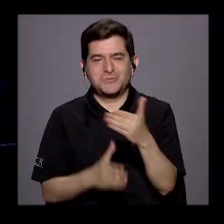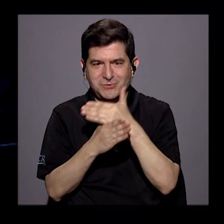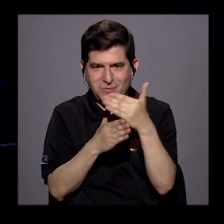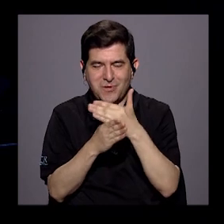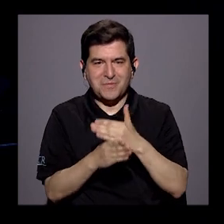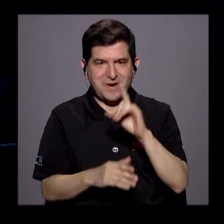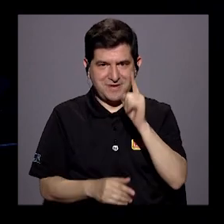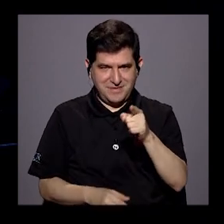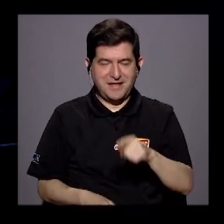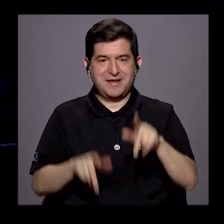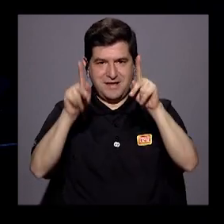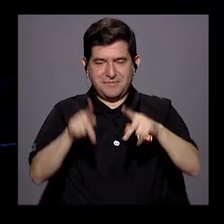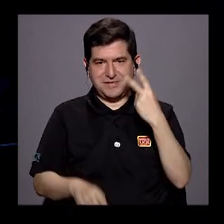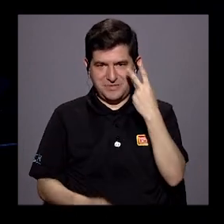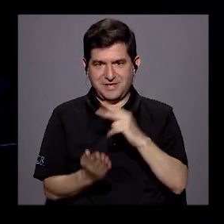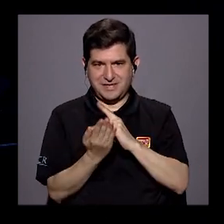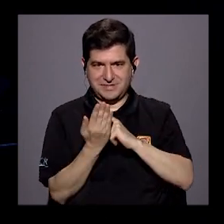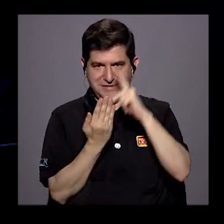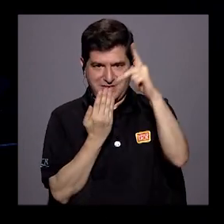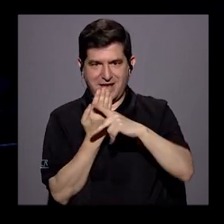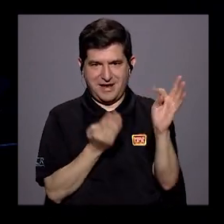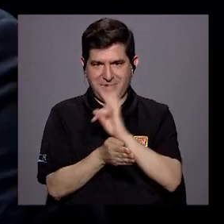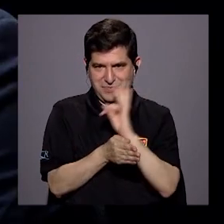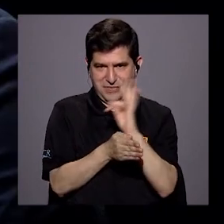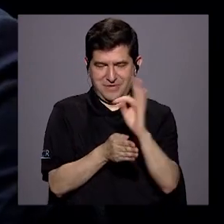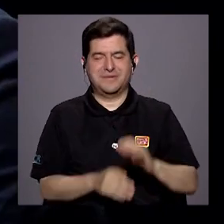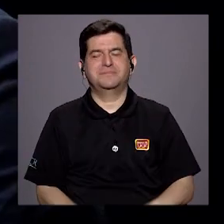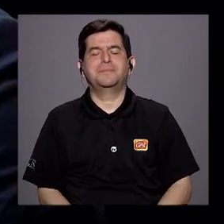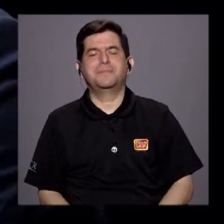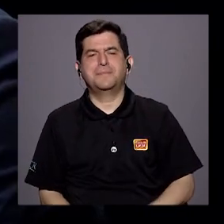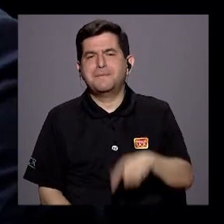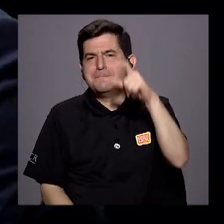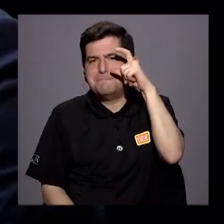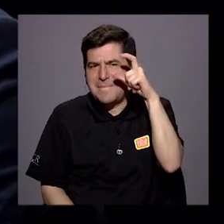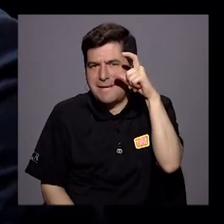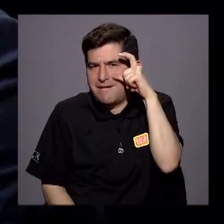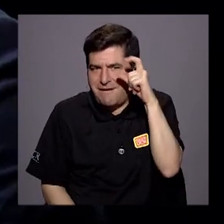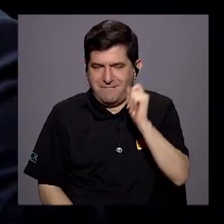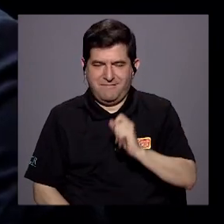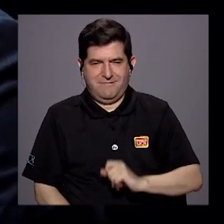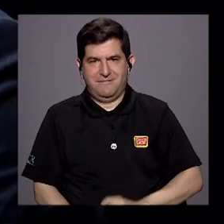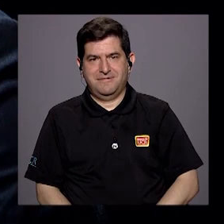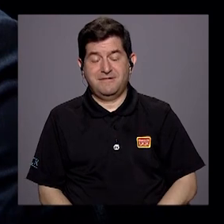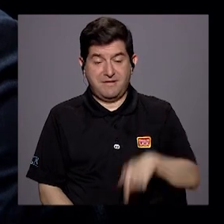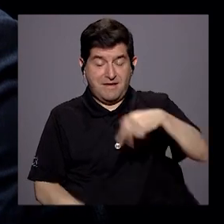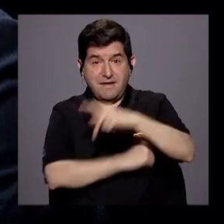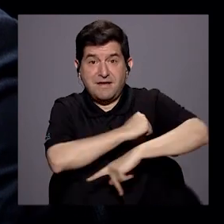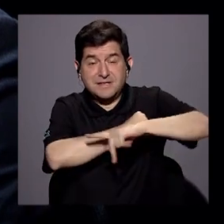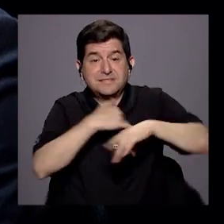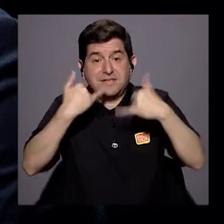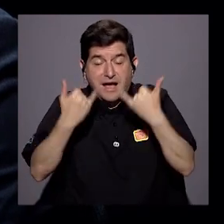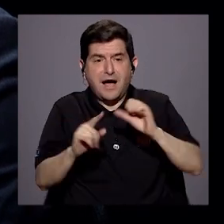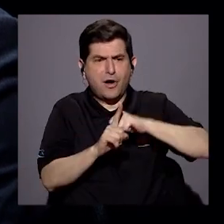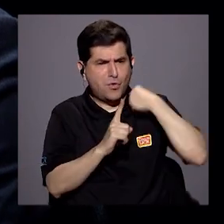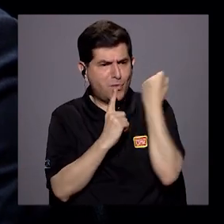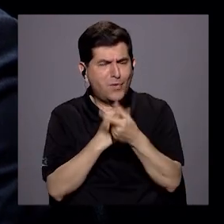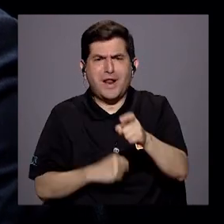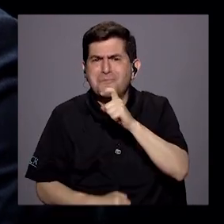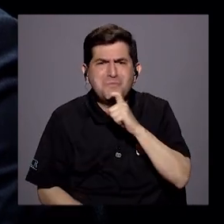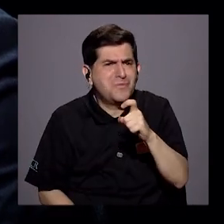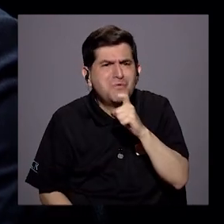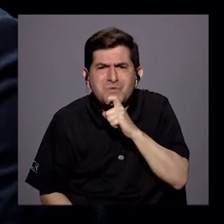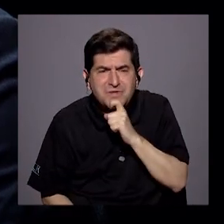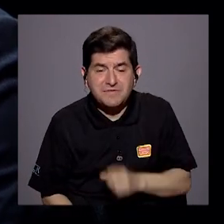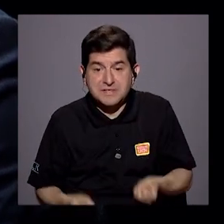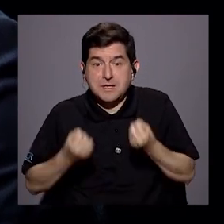tomarlo un gran gusto poder compartir con usted con su teleaudiencia 2 miguel ángel ve a este país vive un momento